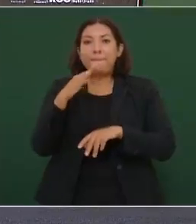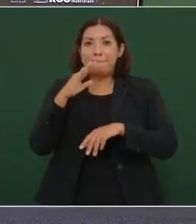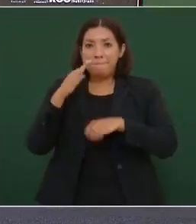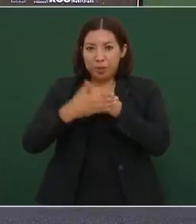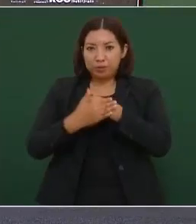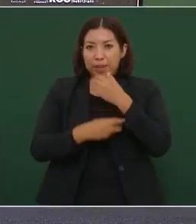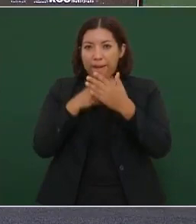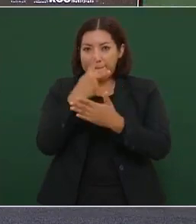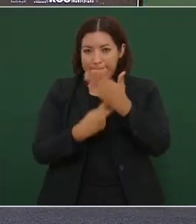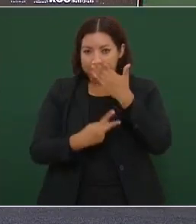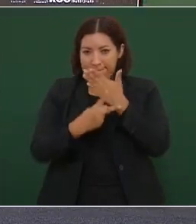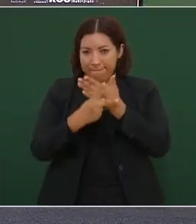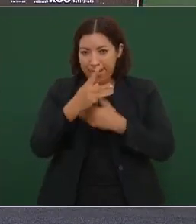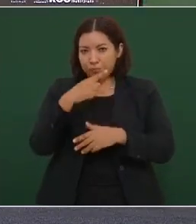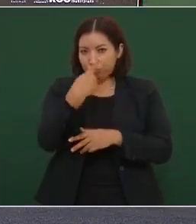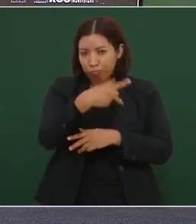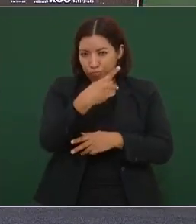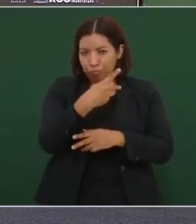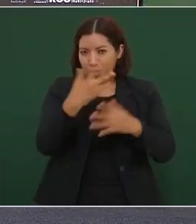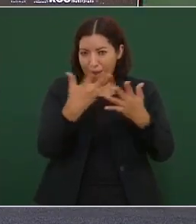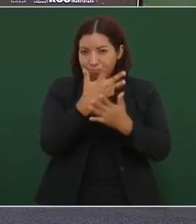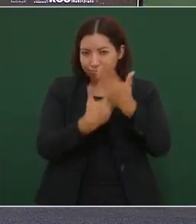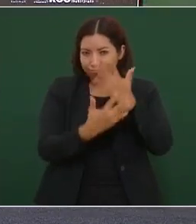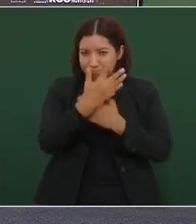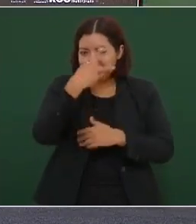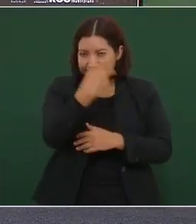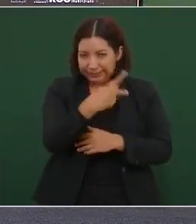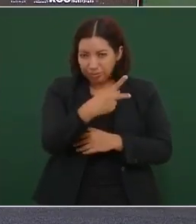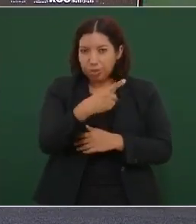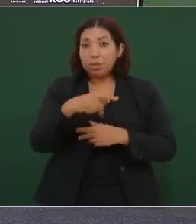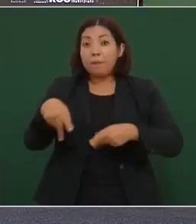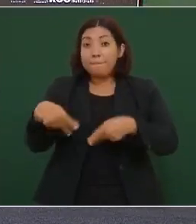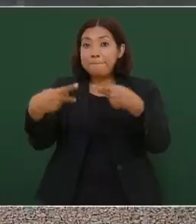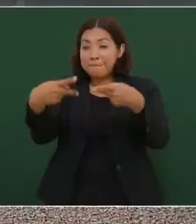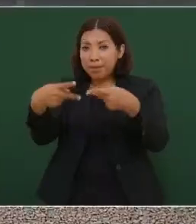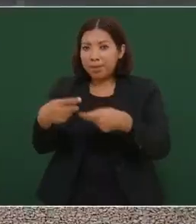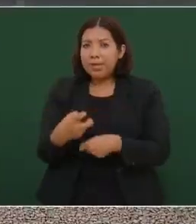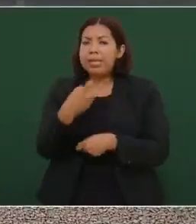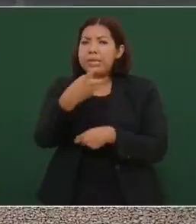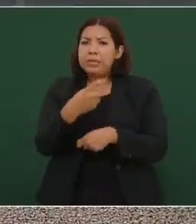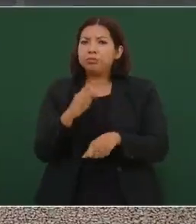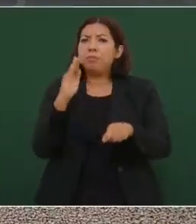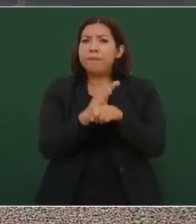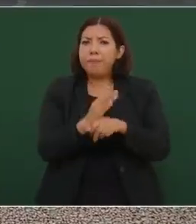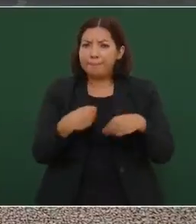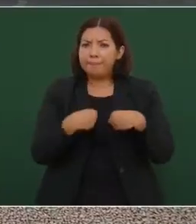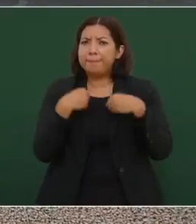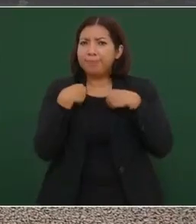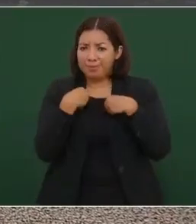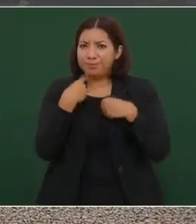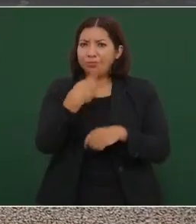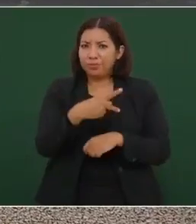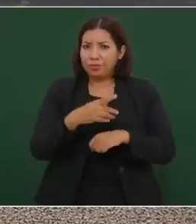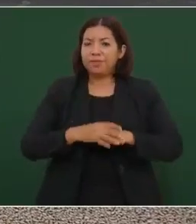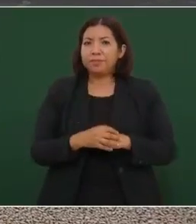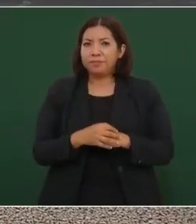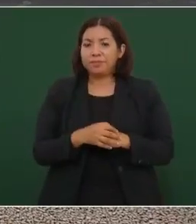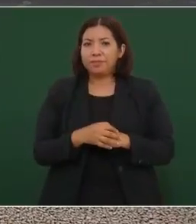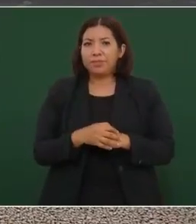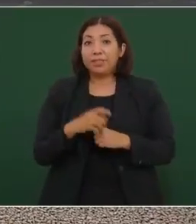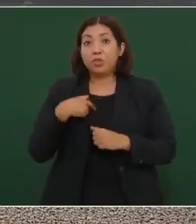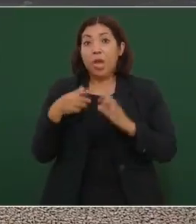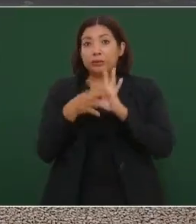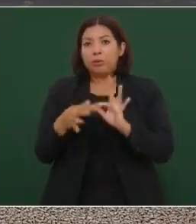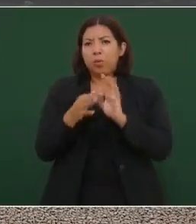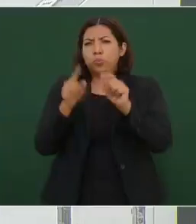menos porque van a ir a través de los vagones del Tren Maya, que saben que les cambiará la vida. Y permítame compartir, como no puedo explicarles porque es poco el tiempo,